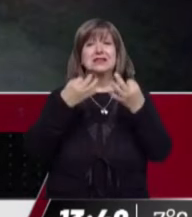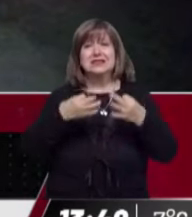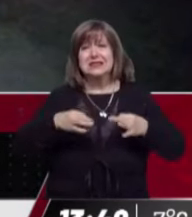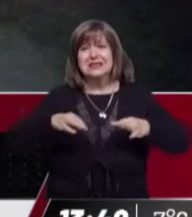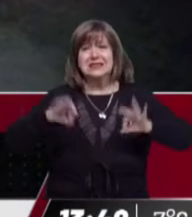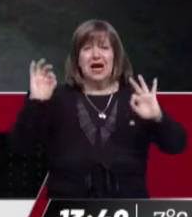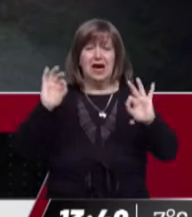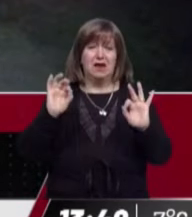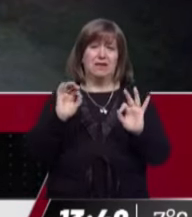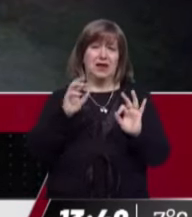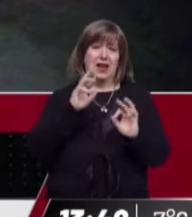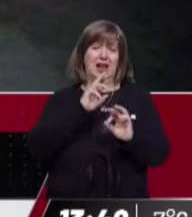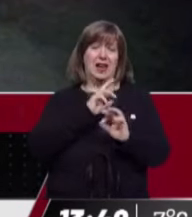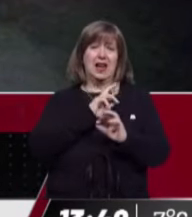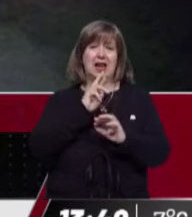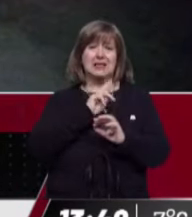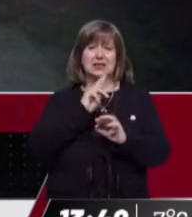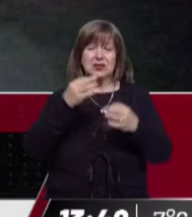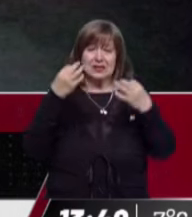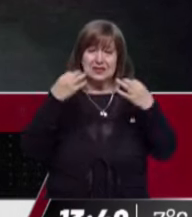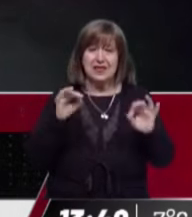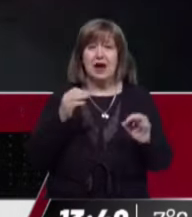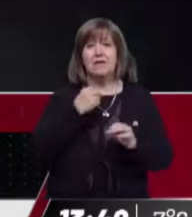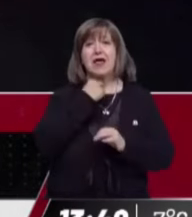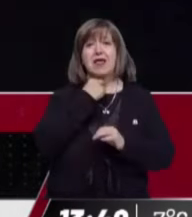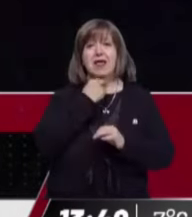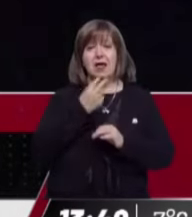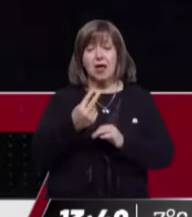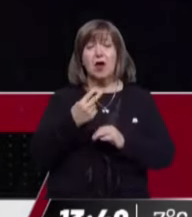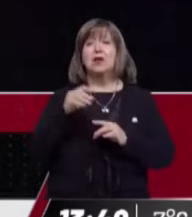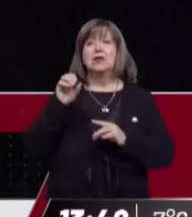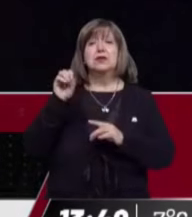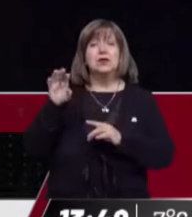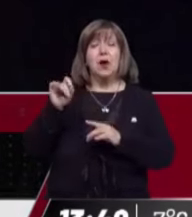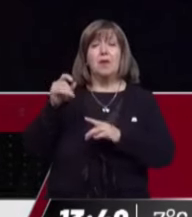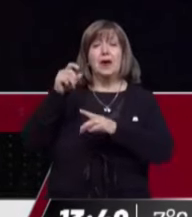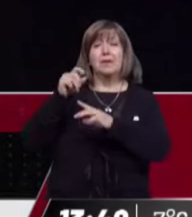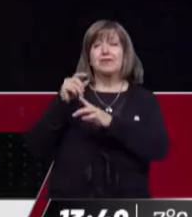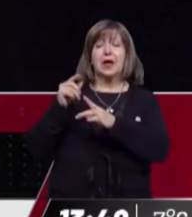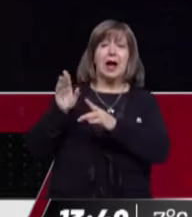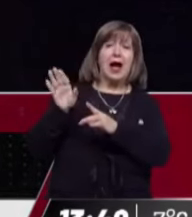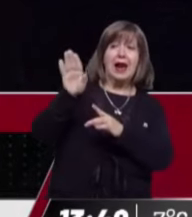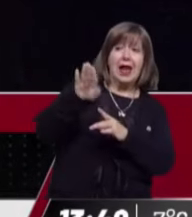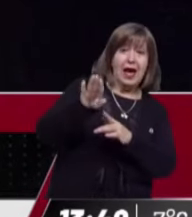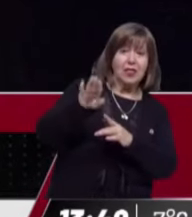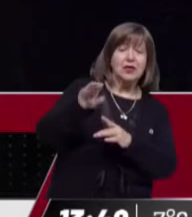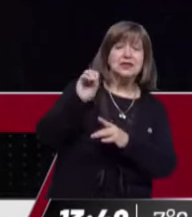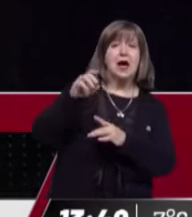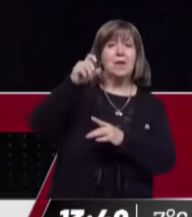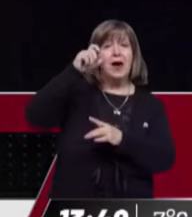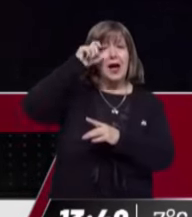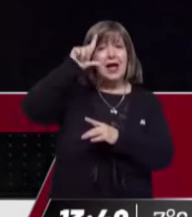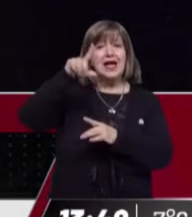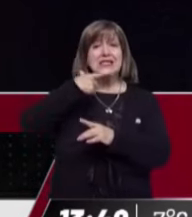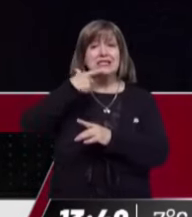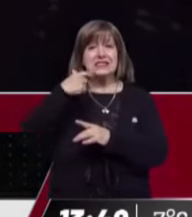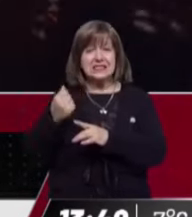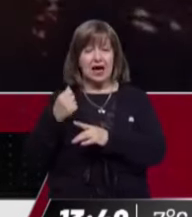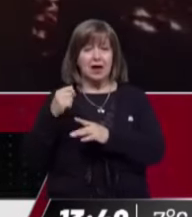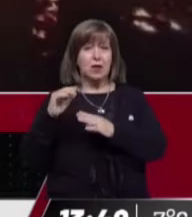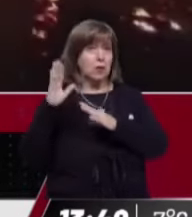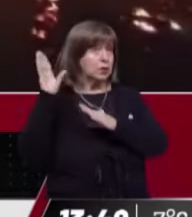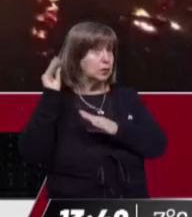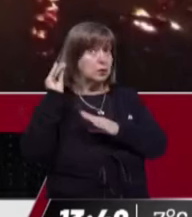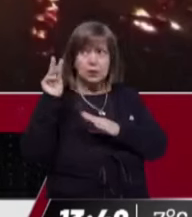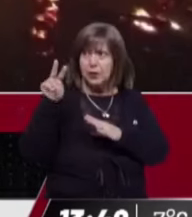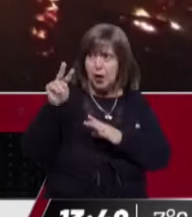lamentar víctimas. Nosotros pudimos contactarnos con Elsa Carmona, vecina de esta familia, quien llamó a los bomberos y a Defensa Civil y nos